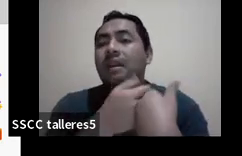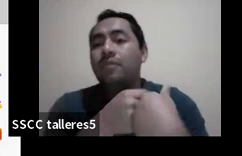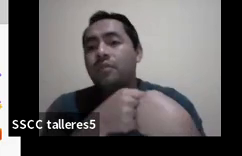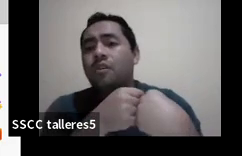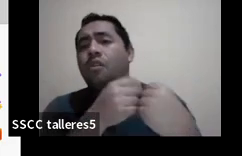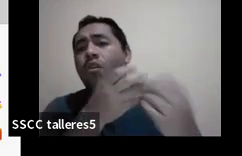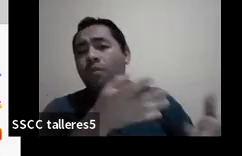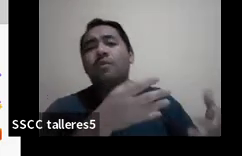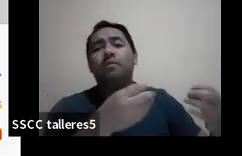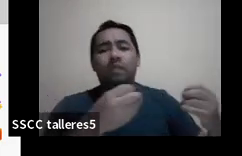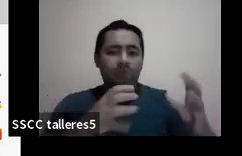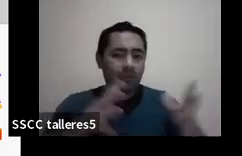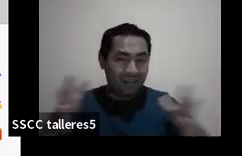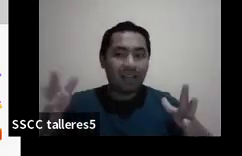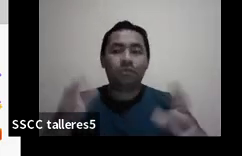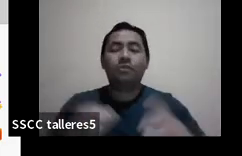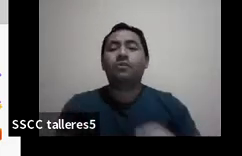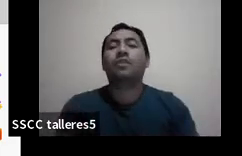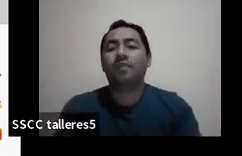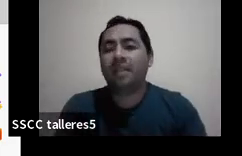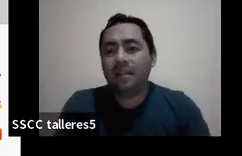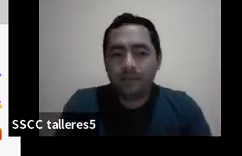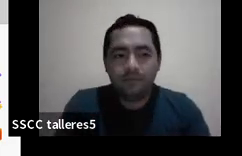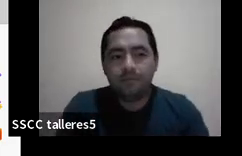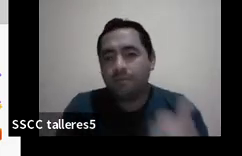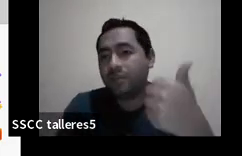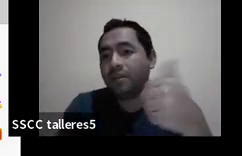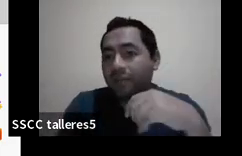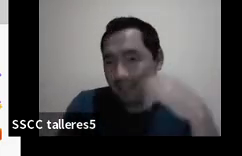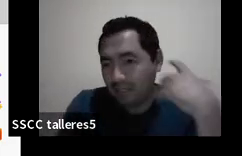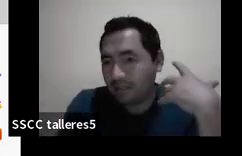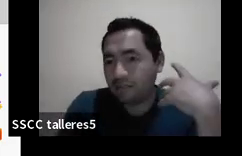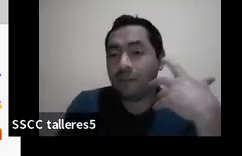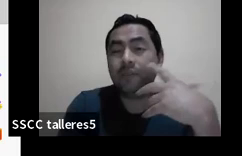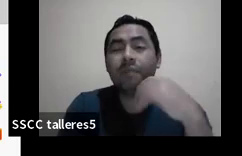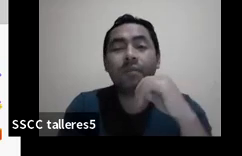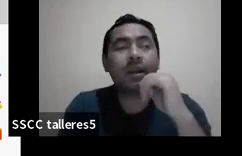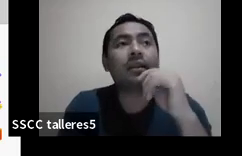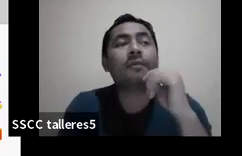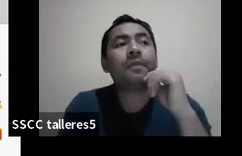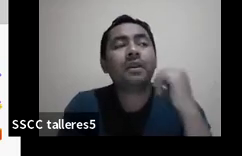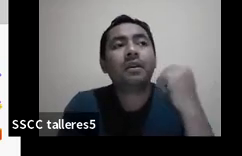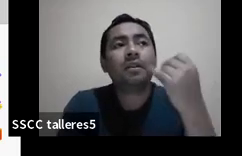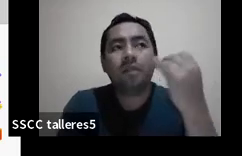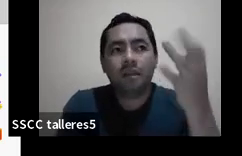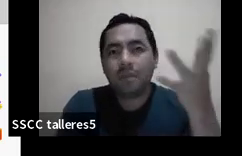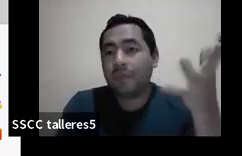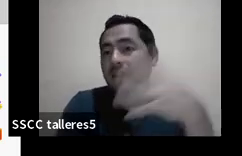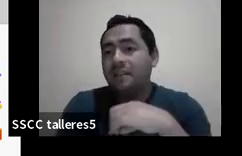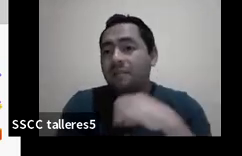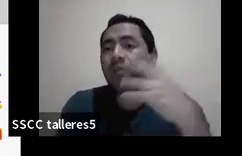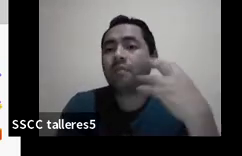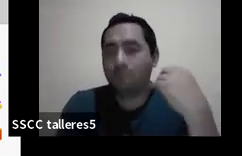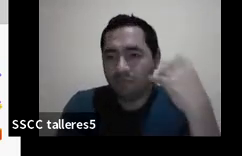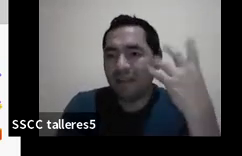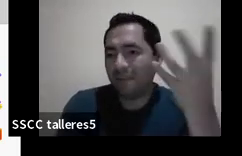puede perder la audición. ¿Cómo? En mayor caso son enfermedades. Puede ser meningitis, una fiebre muy alta,